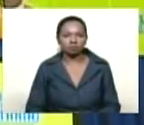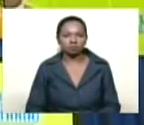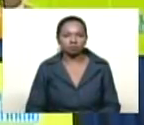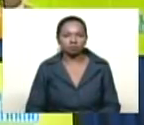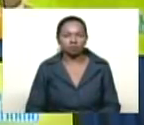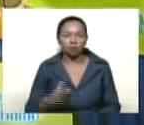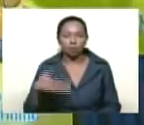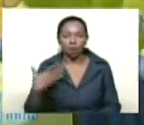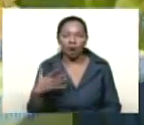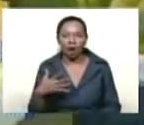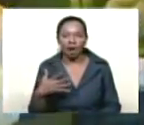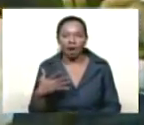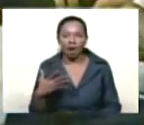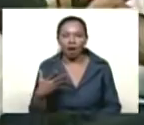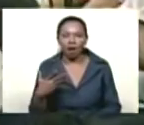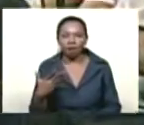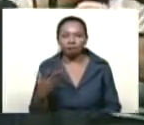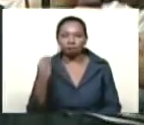aspirar